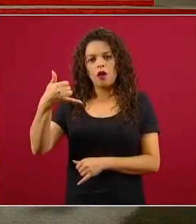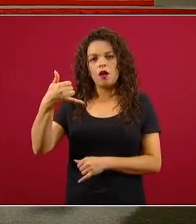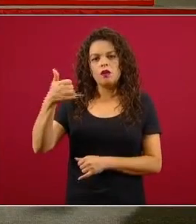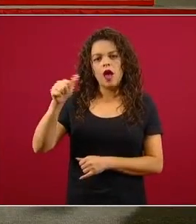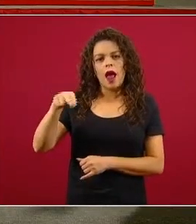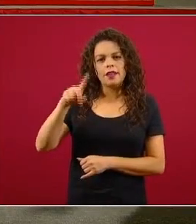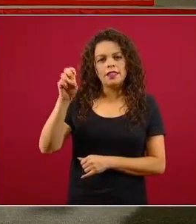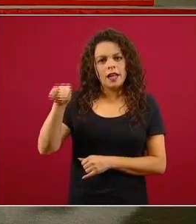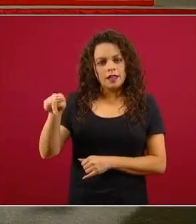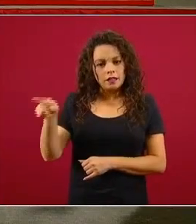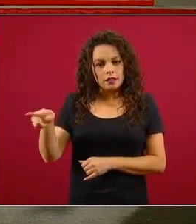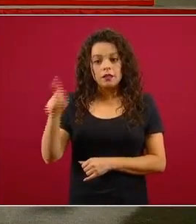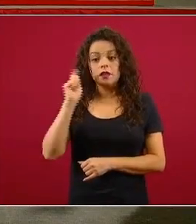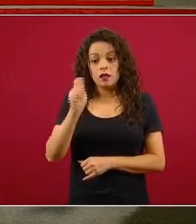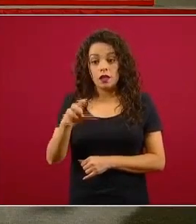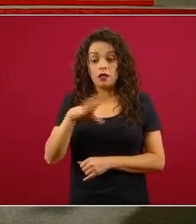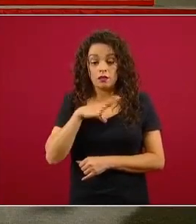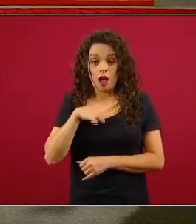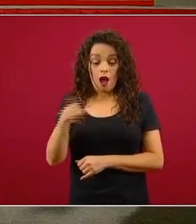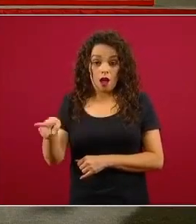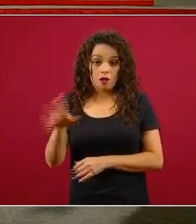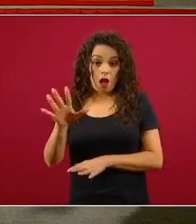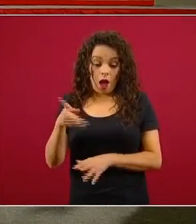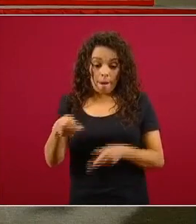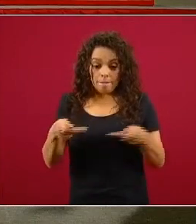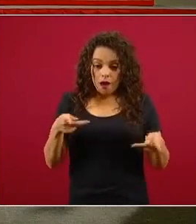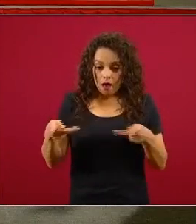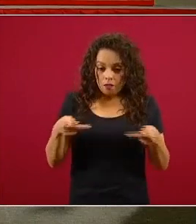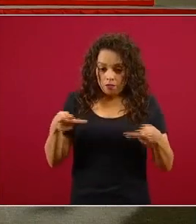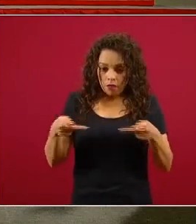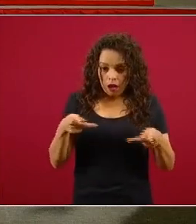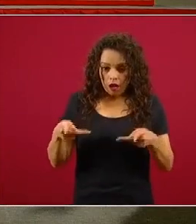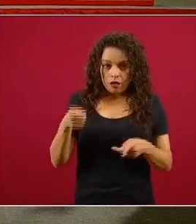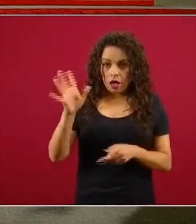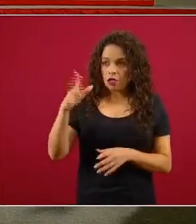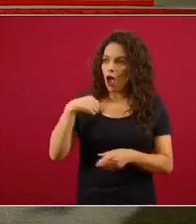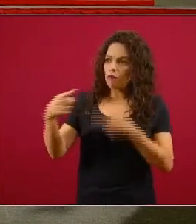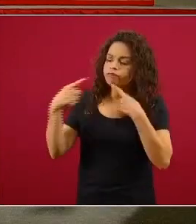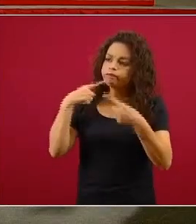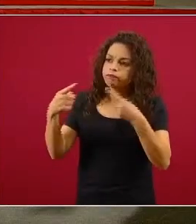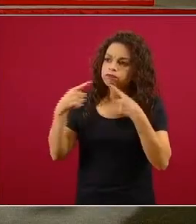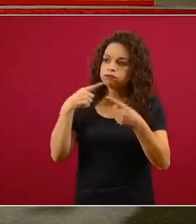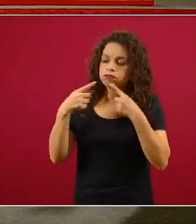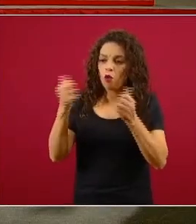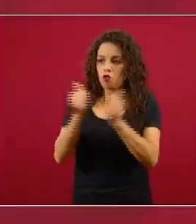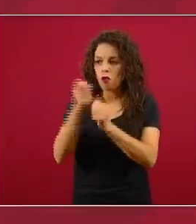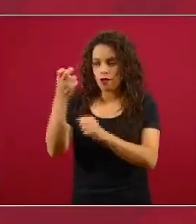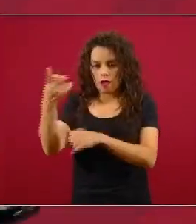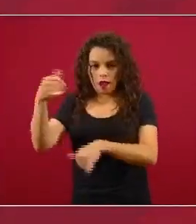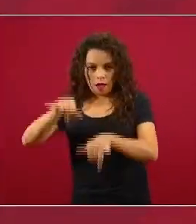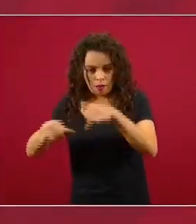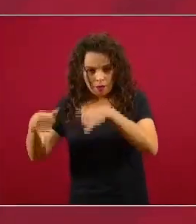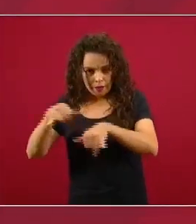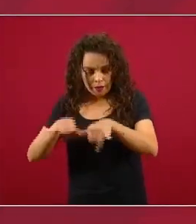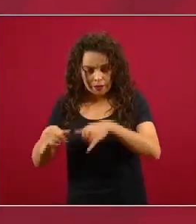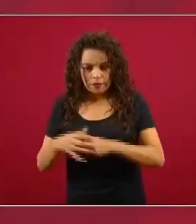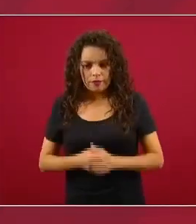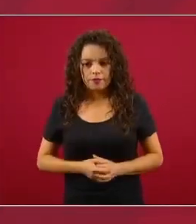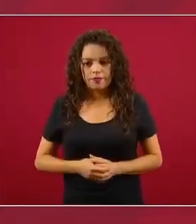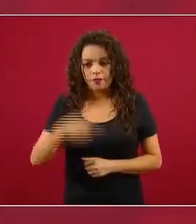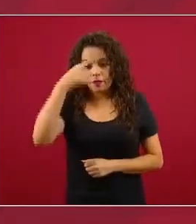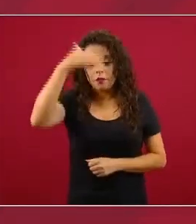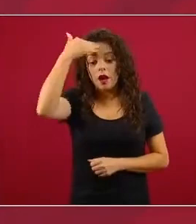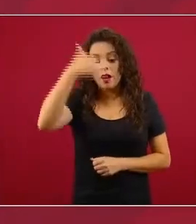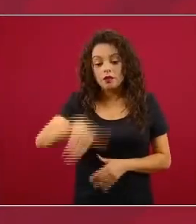en preparación. Tuvimos ya una conversación con el laboratorio Janssen en México que abordamos el estado de desarrollo,